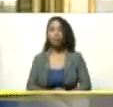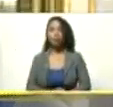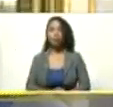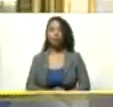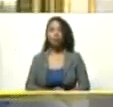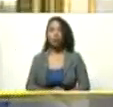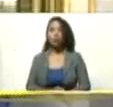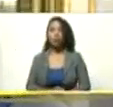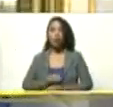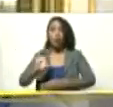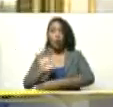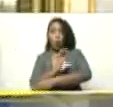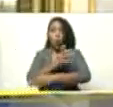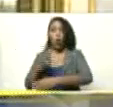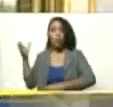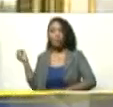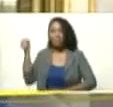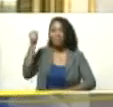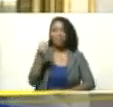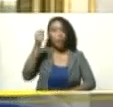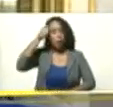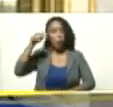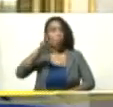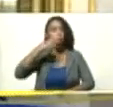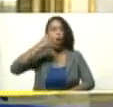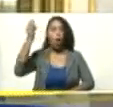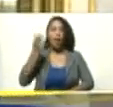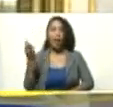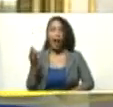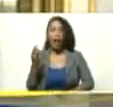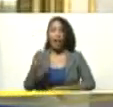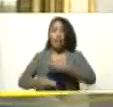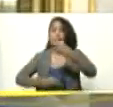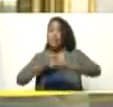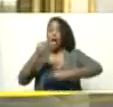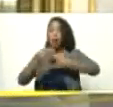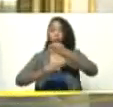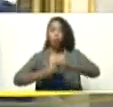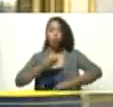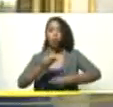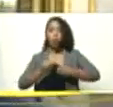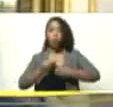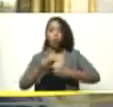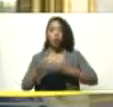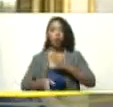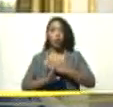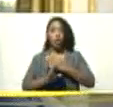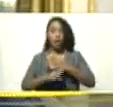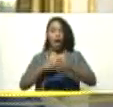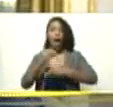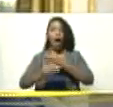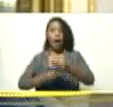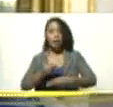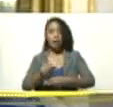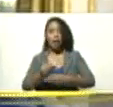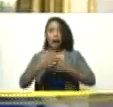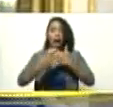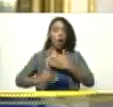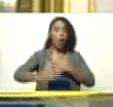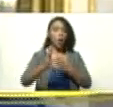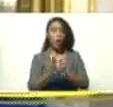con su canto traído de los pueblos originarios, generaron y generan a lo largo y